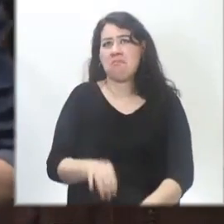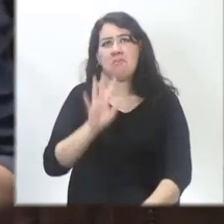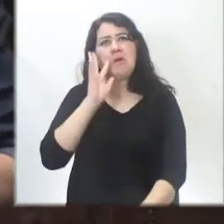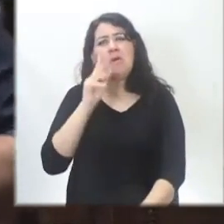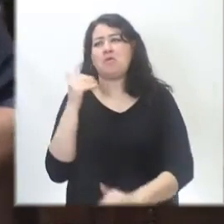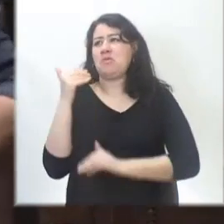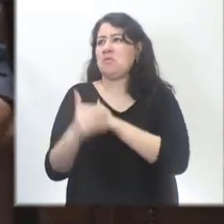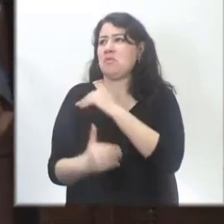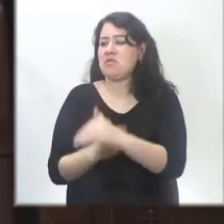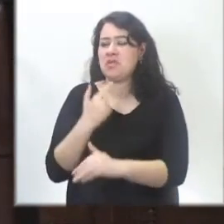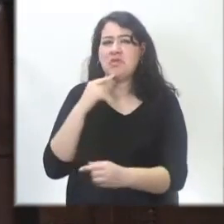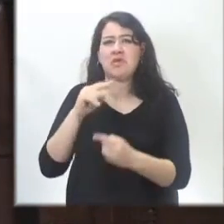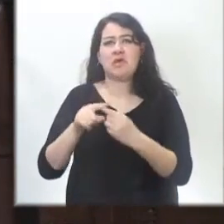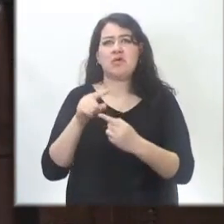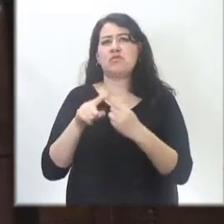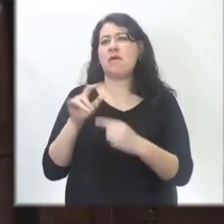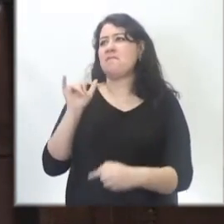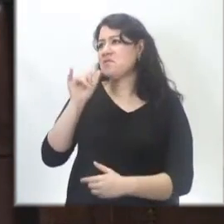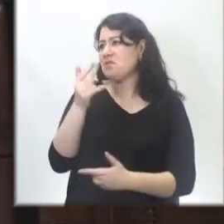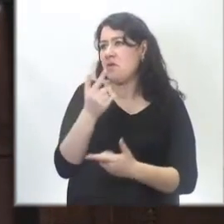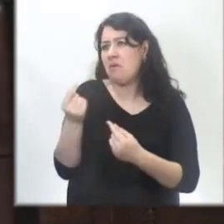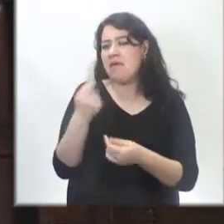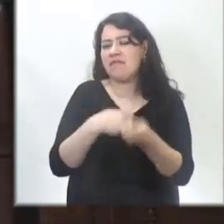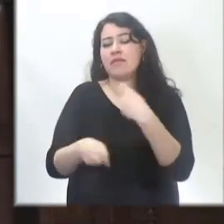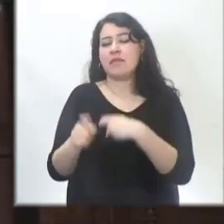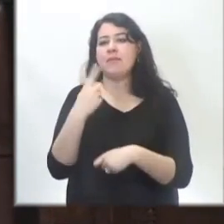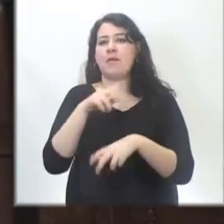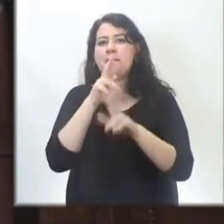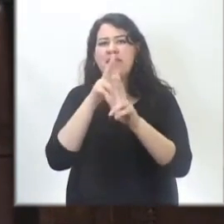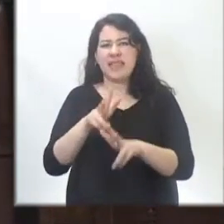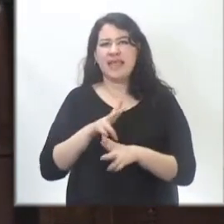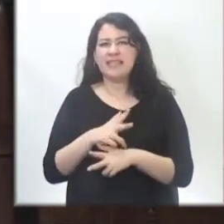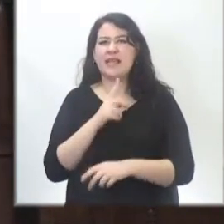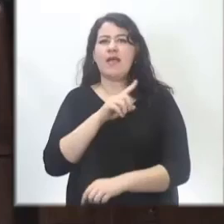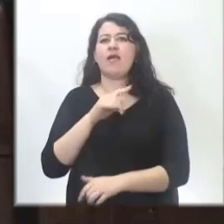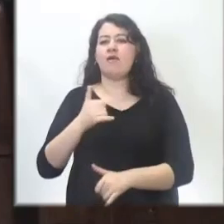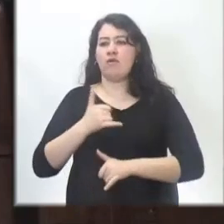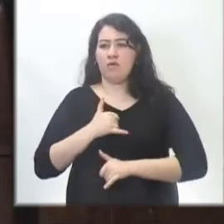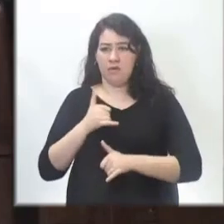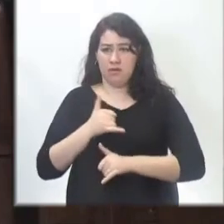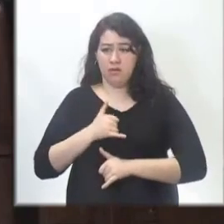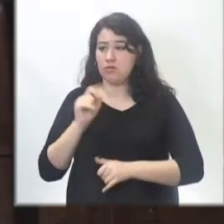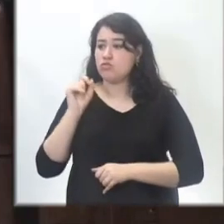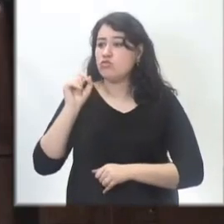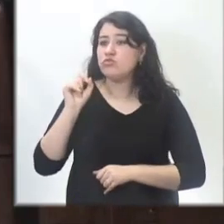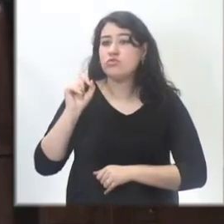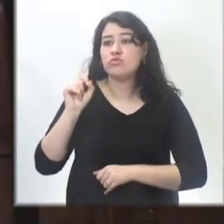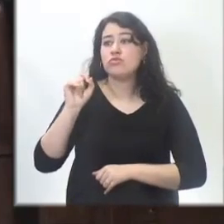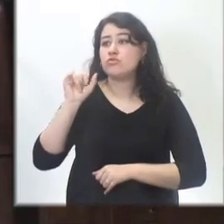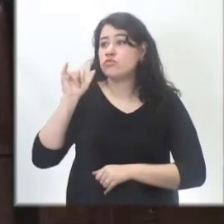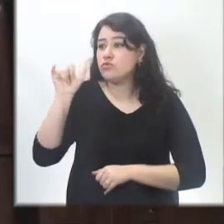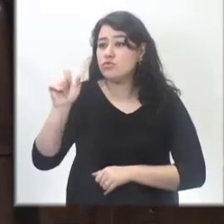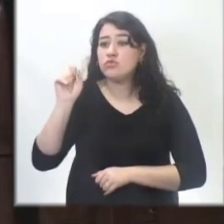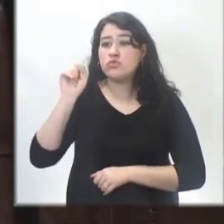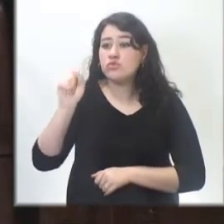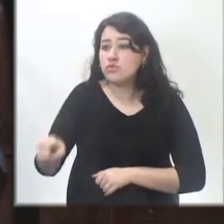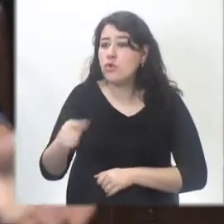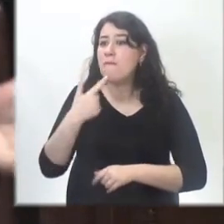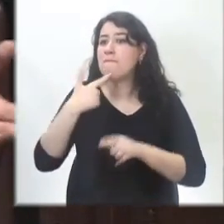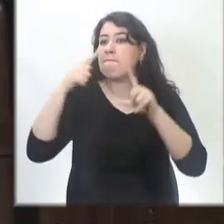de negociación entre los aviones. Ahora, que me digan que la Fuerza Aérea, su asesoría jurídica, no sabe de aviones,